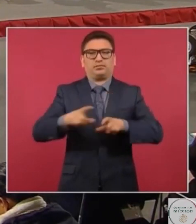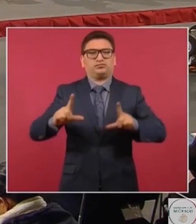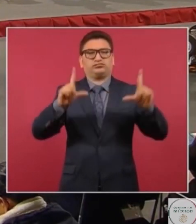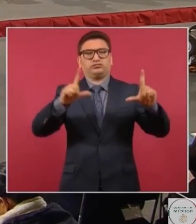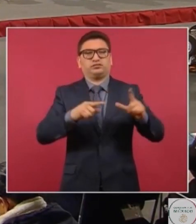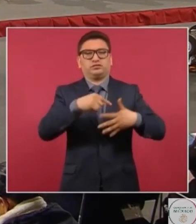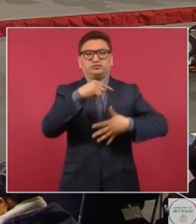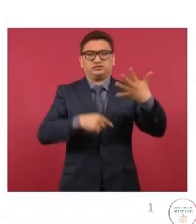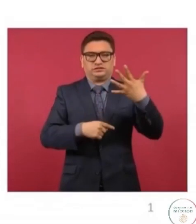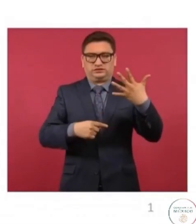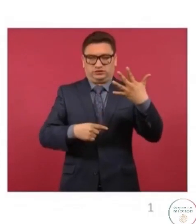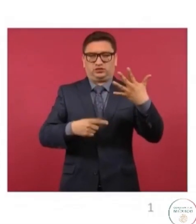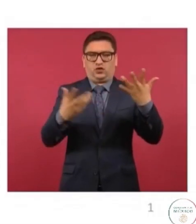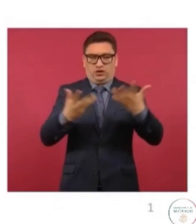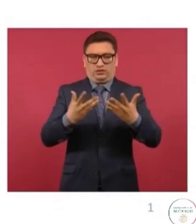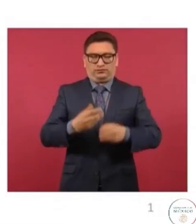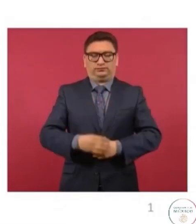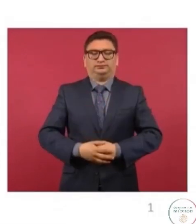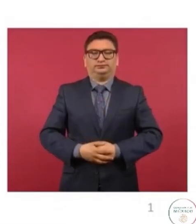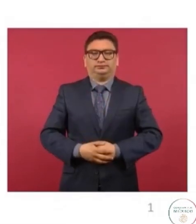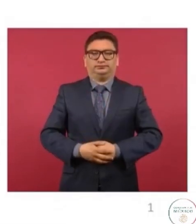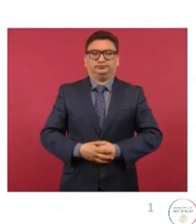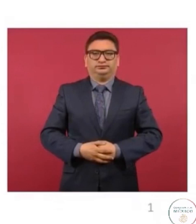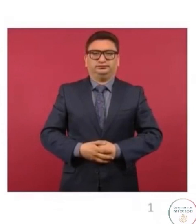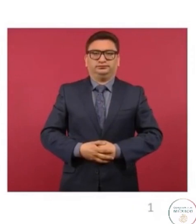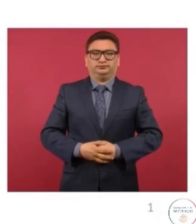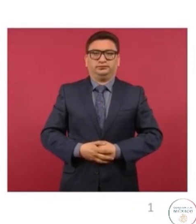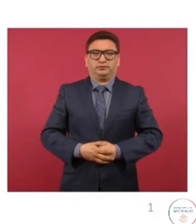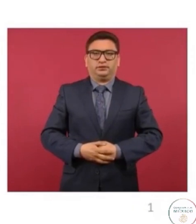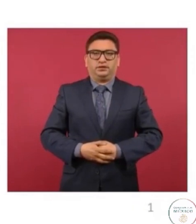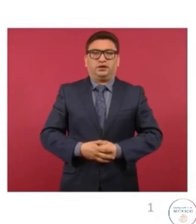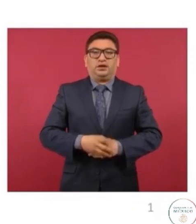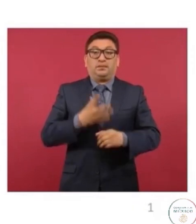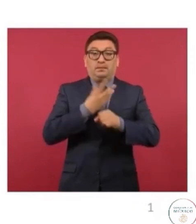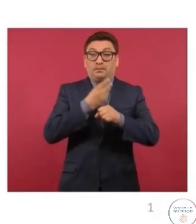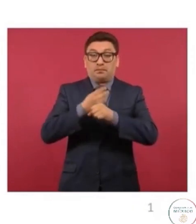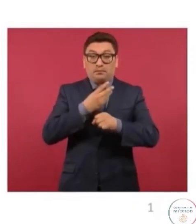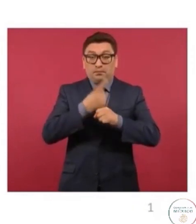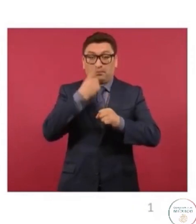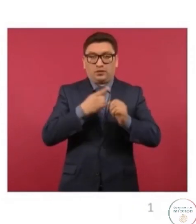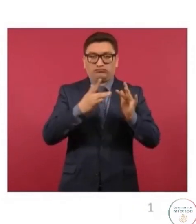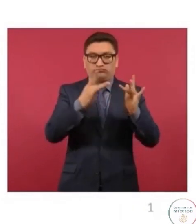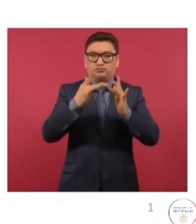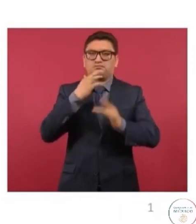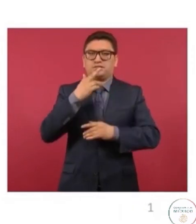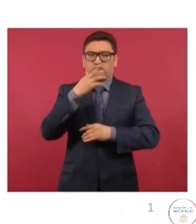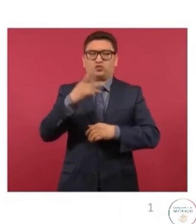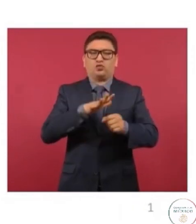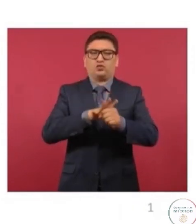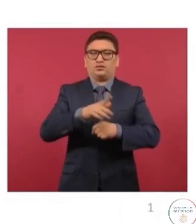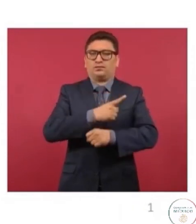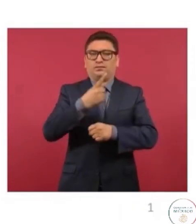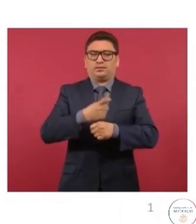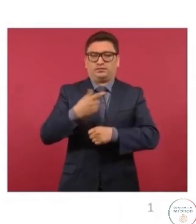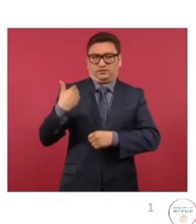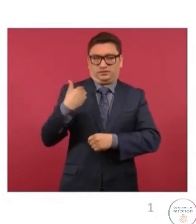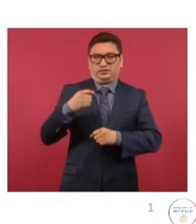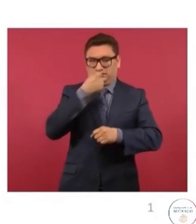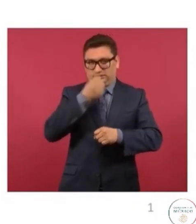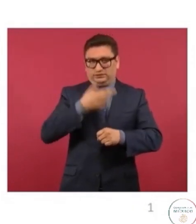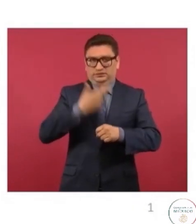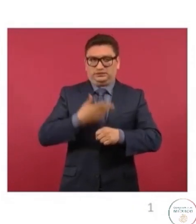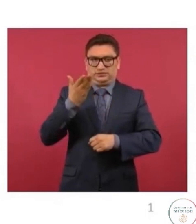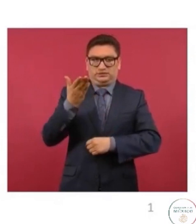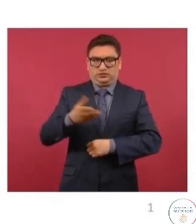cinco grandes obras con las que estuvimos participando para mejorar esta conectividad. Primero, como ya lo mencionó